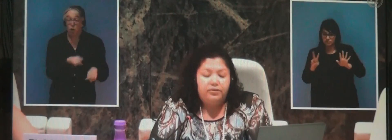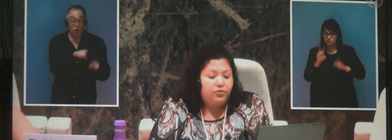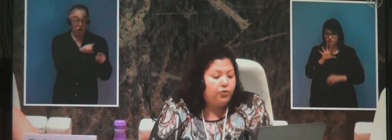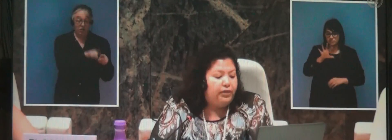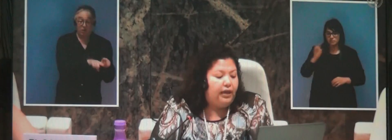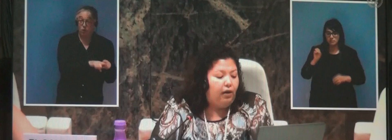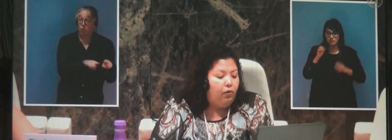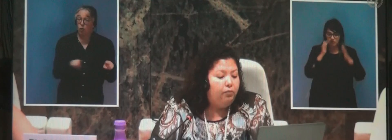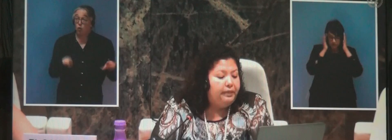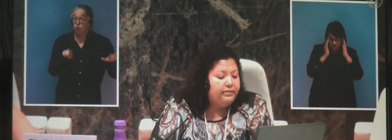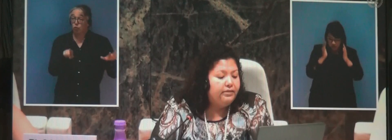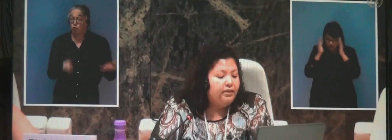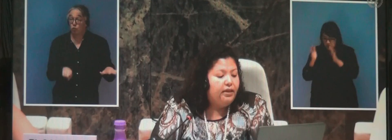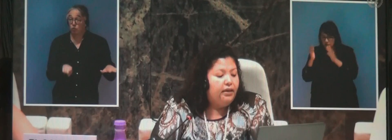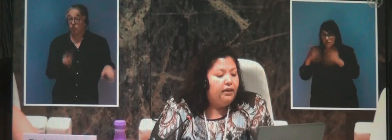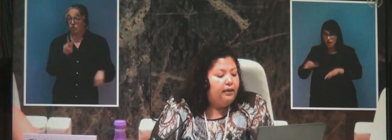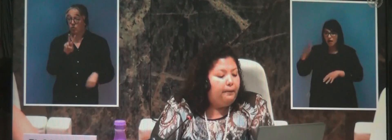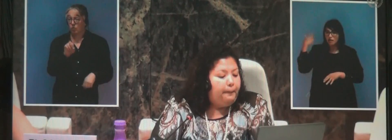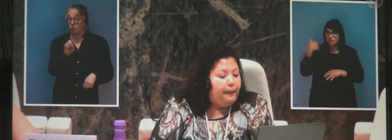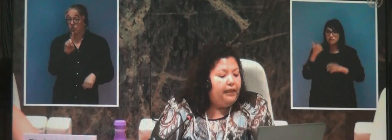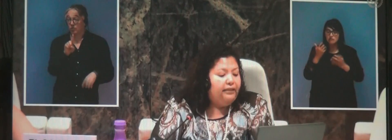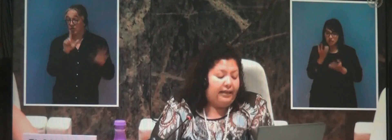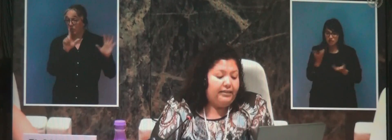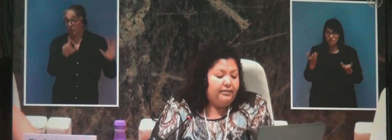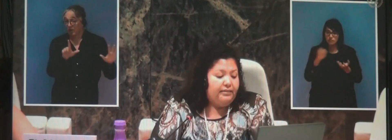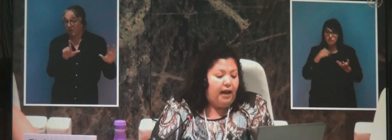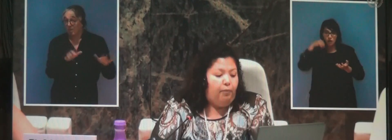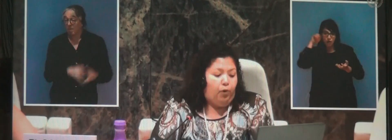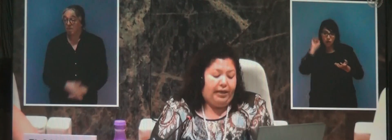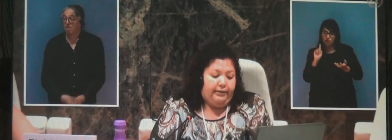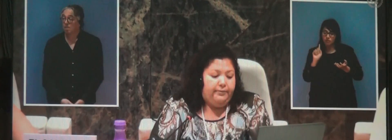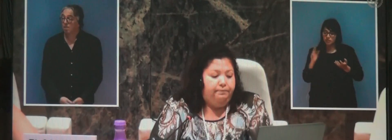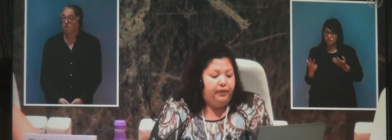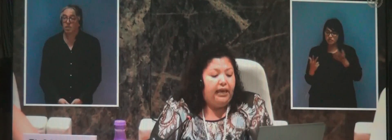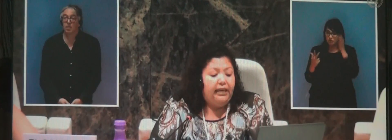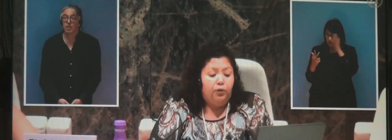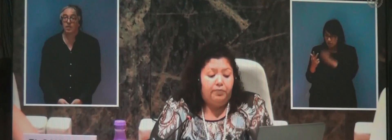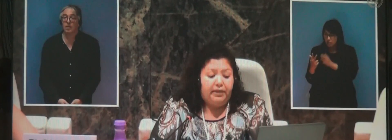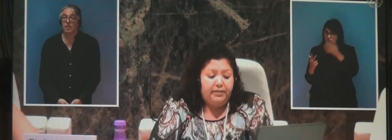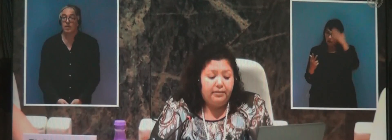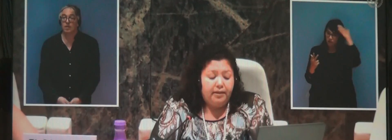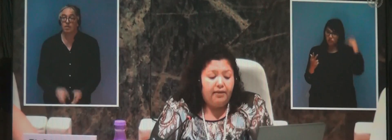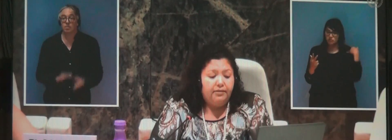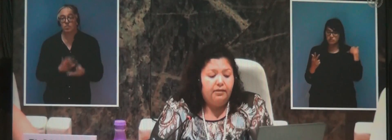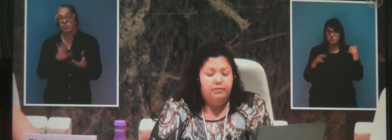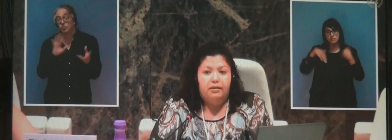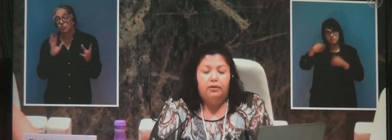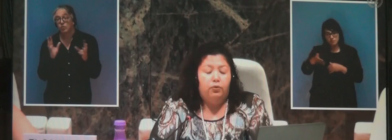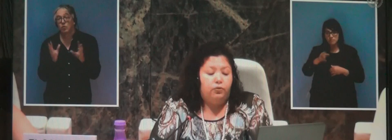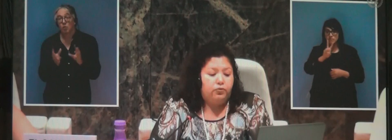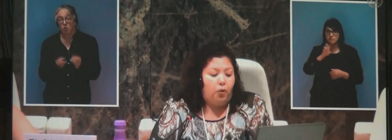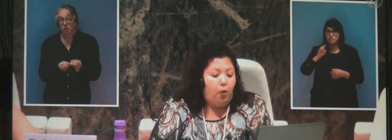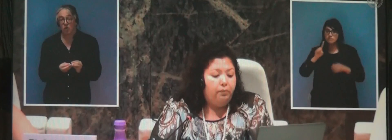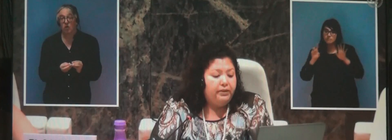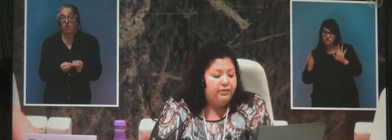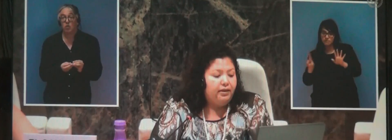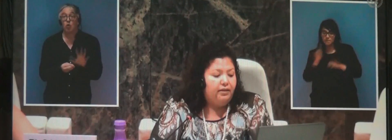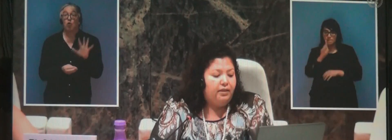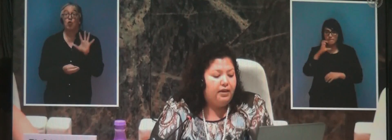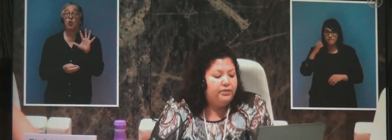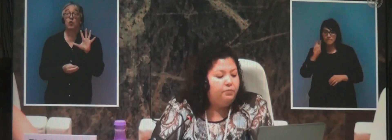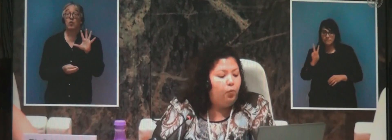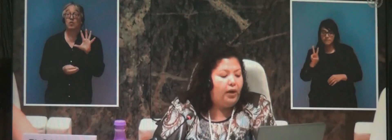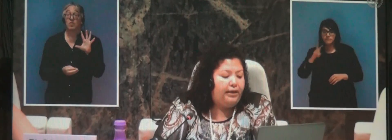50 atenciones a hombres y 3 a mujeres. En el 2016, 102 hombres